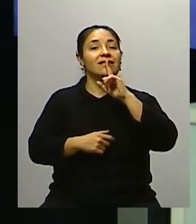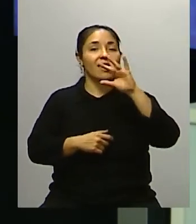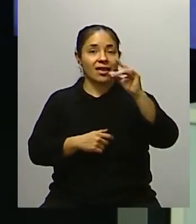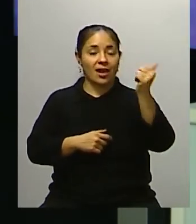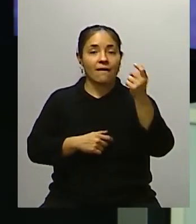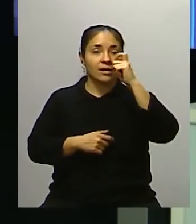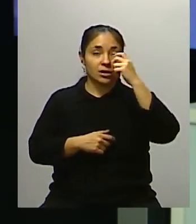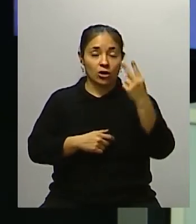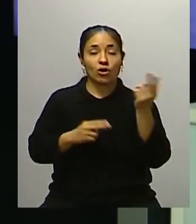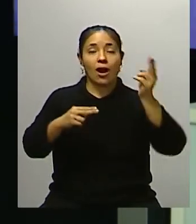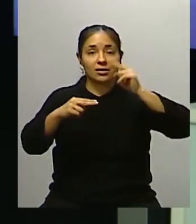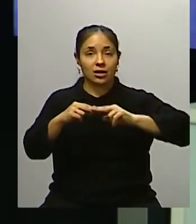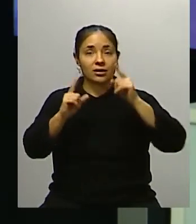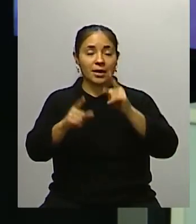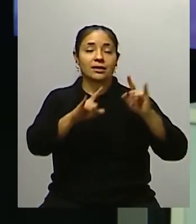Supercanal HD y en